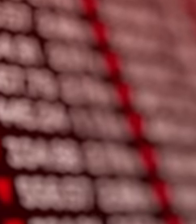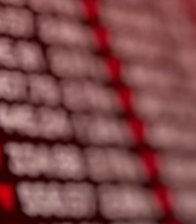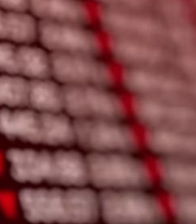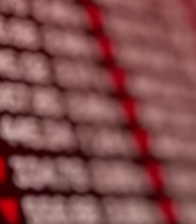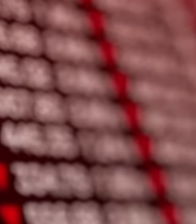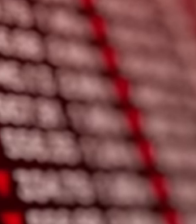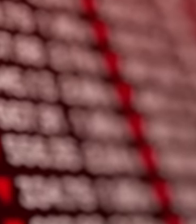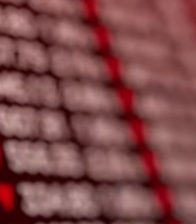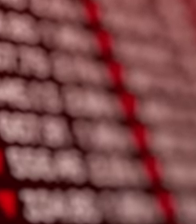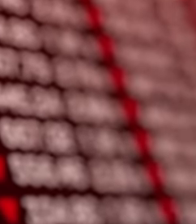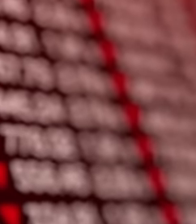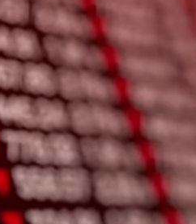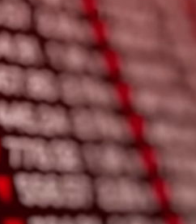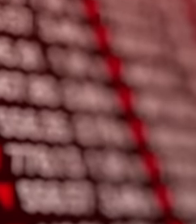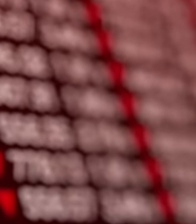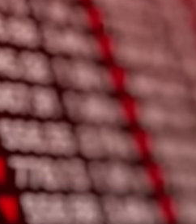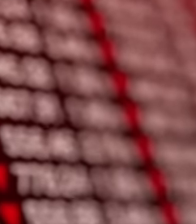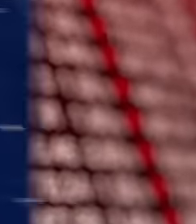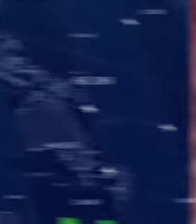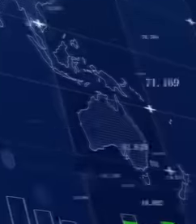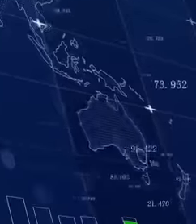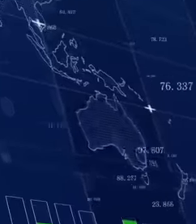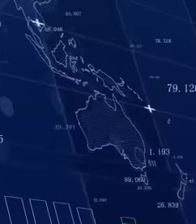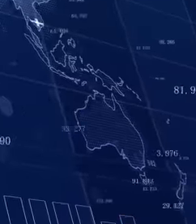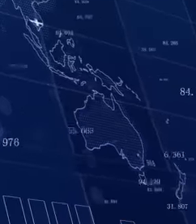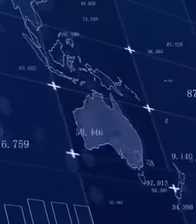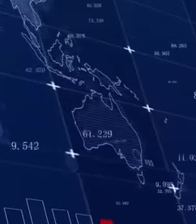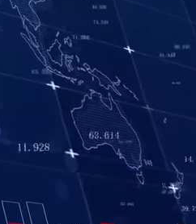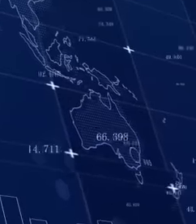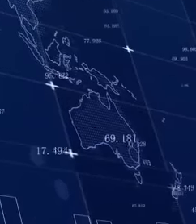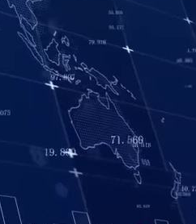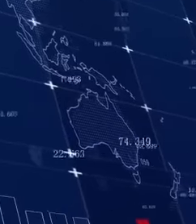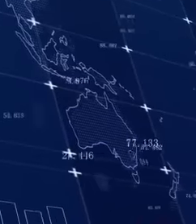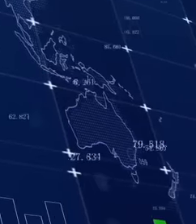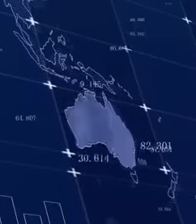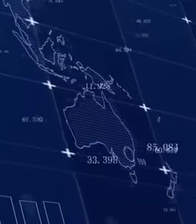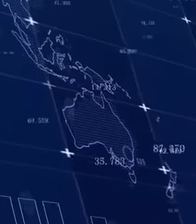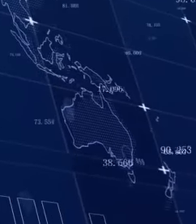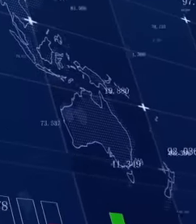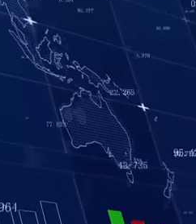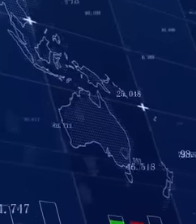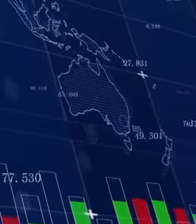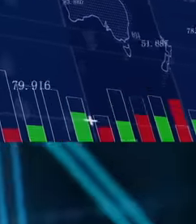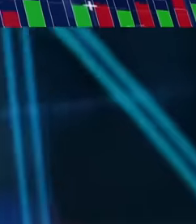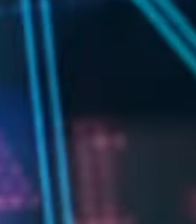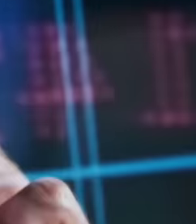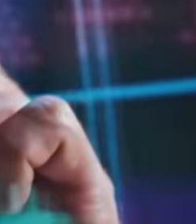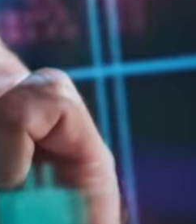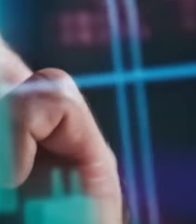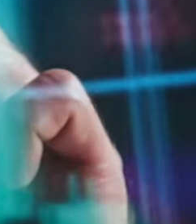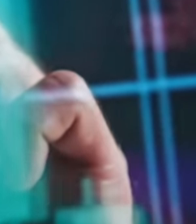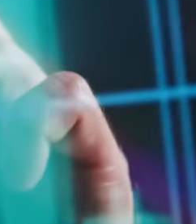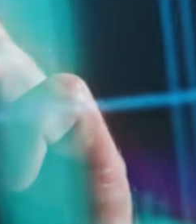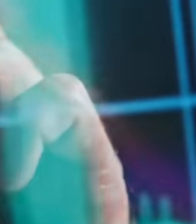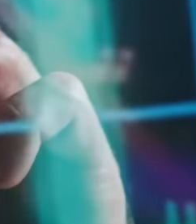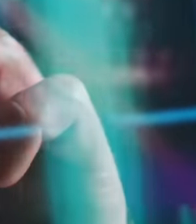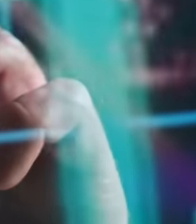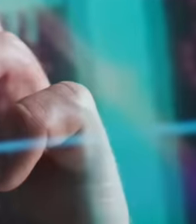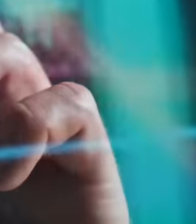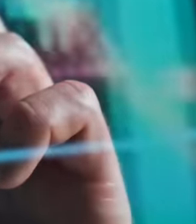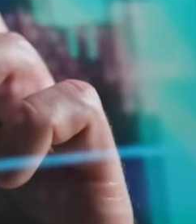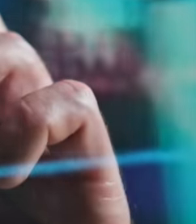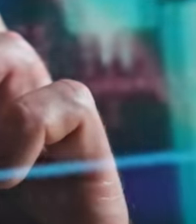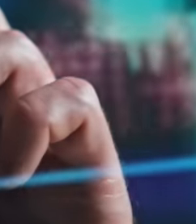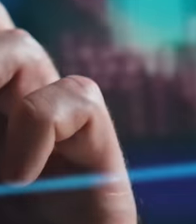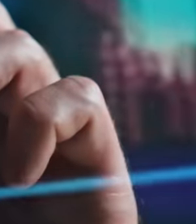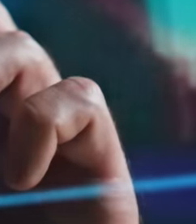caen los mercados financieros en todo el mundo. Economistas y analistas financieros están muy preocupados ante este suceso